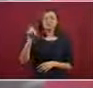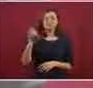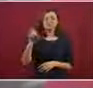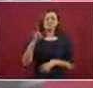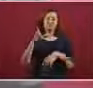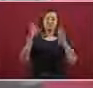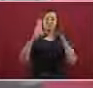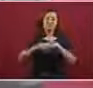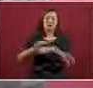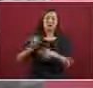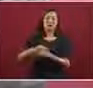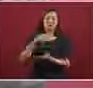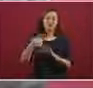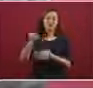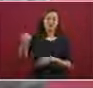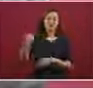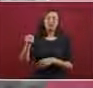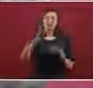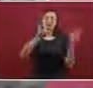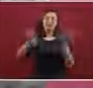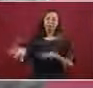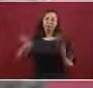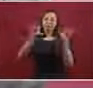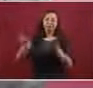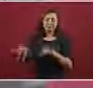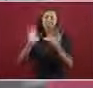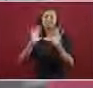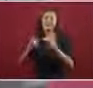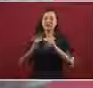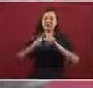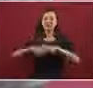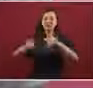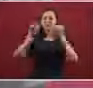Tamaulipas. Y ya se está actuando.